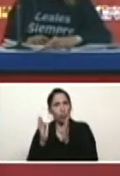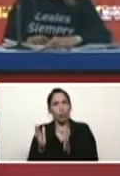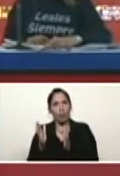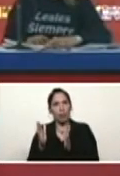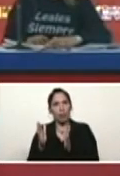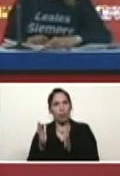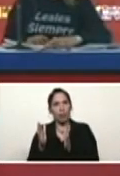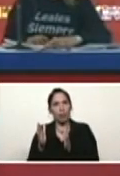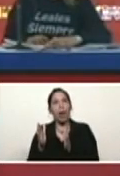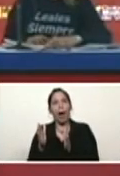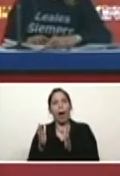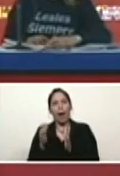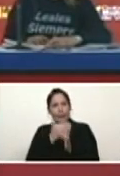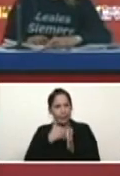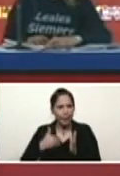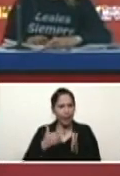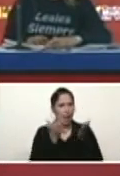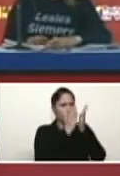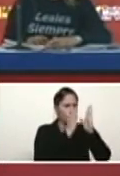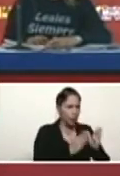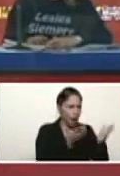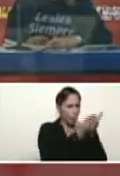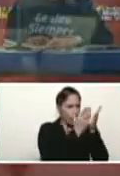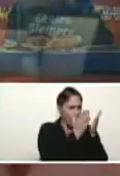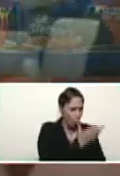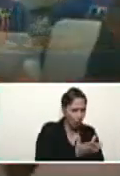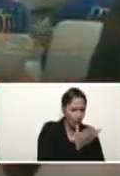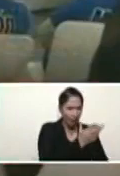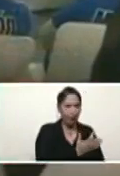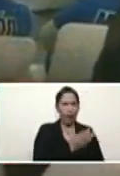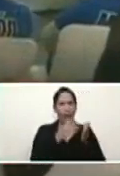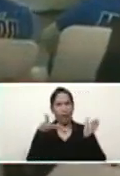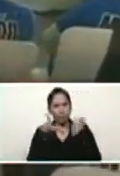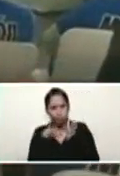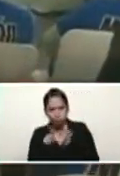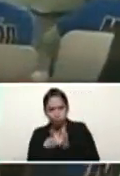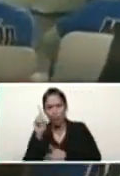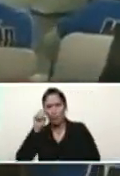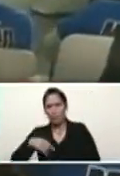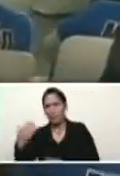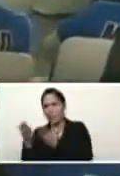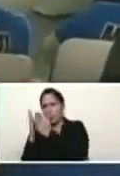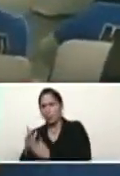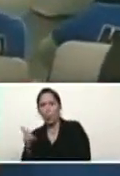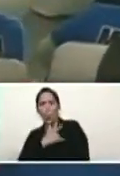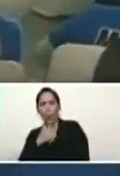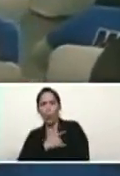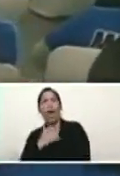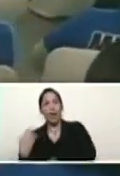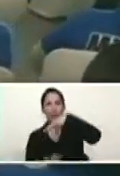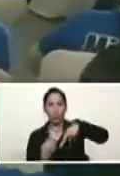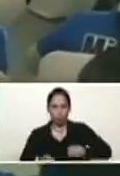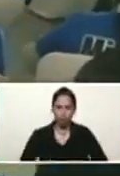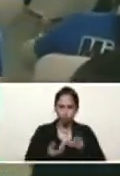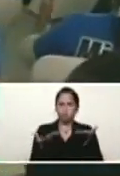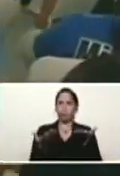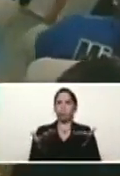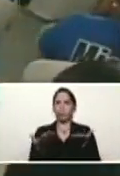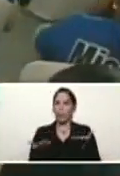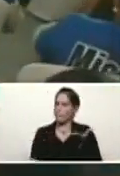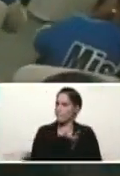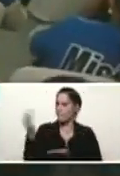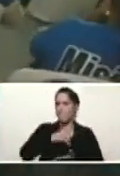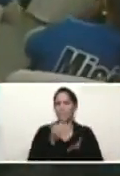sacar la primaria, sacar el bachillerato y sacar una carrera universitaria, la revolución te lo garantiza. Ven a